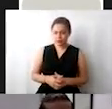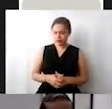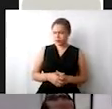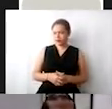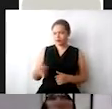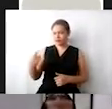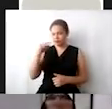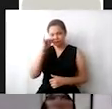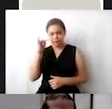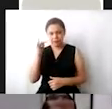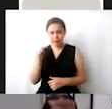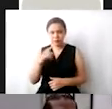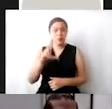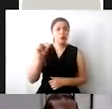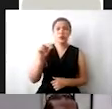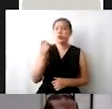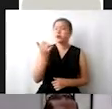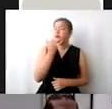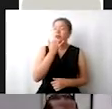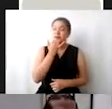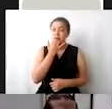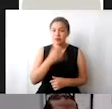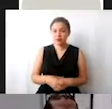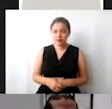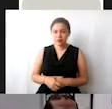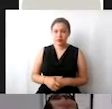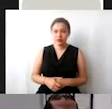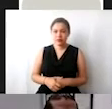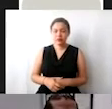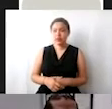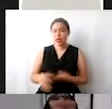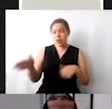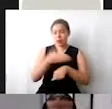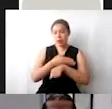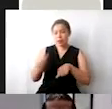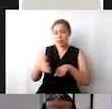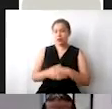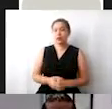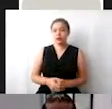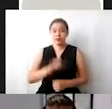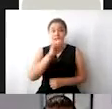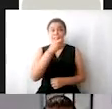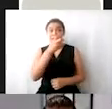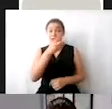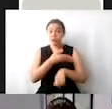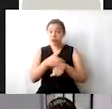ve? Aquí No se ve, perdón, pero... Está en blanco. Sí, exacto.